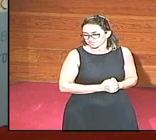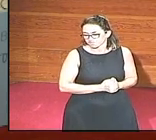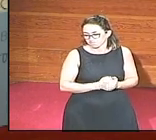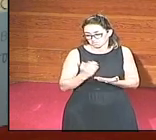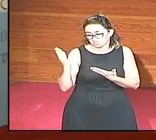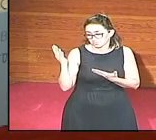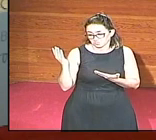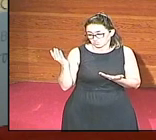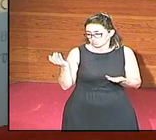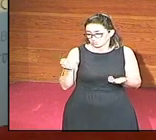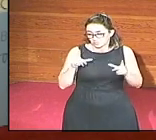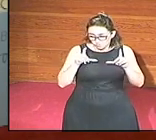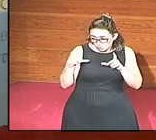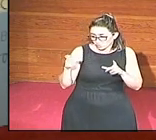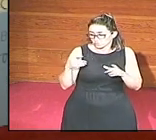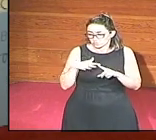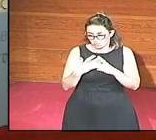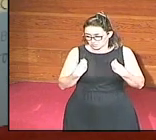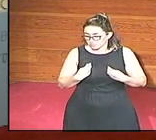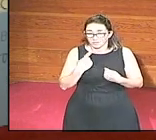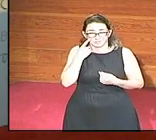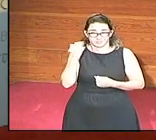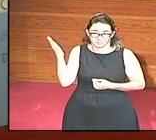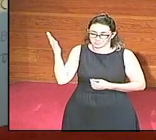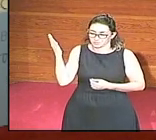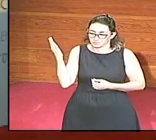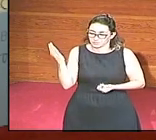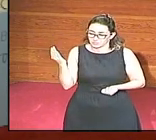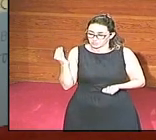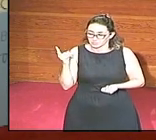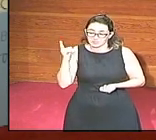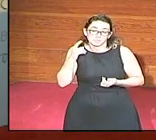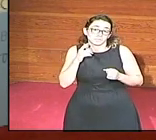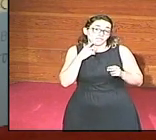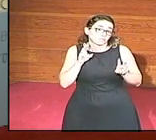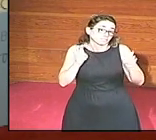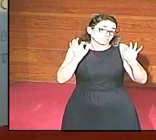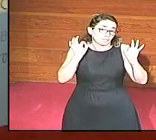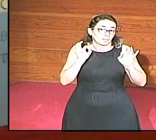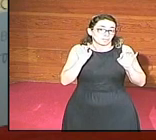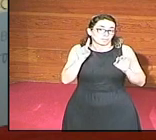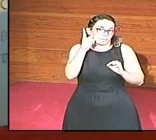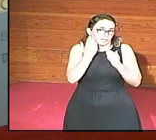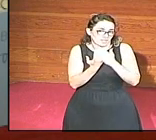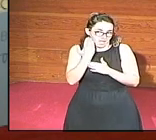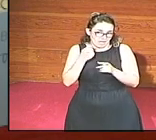Esto es desde dentro, la misma situación, y esto es lo que se considera el primer día de la guerra, que es cerca de Slaviansk.